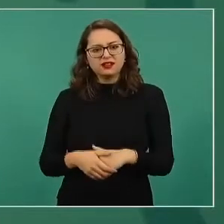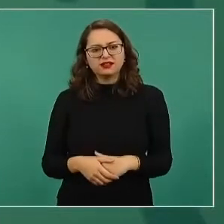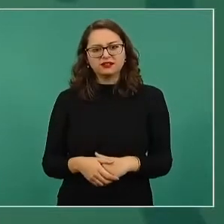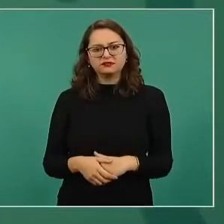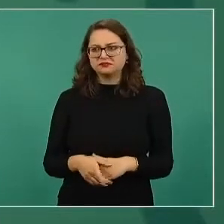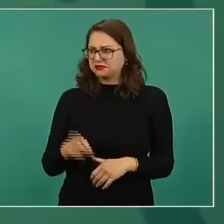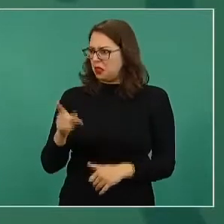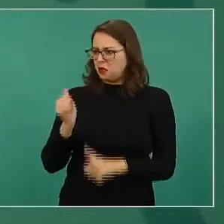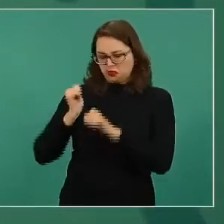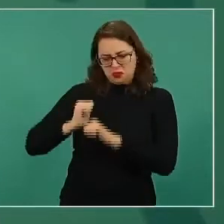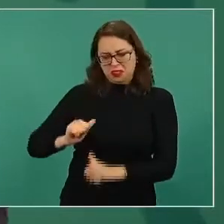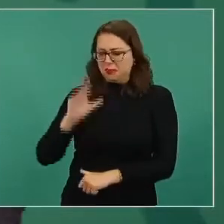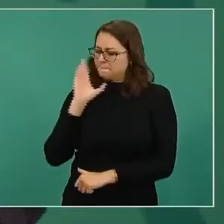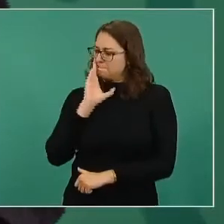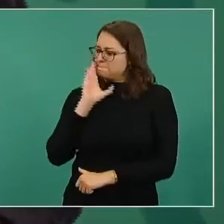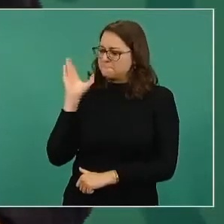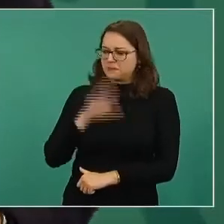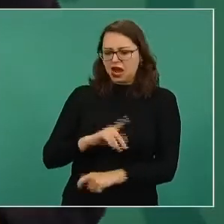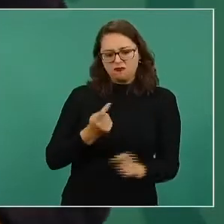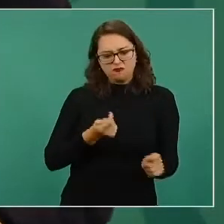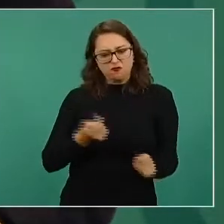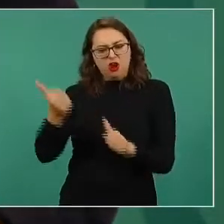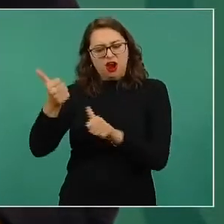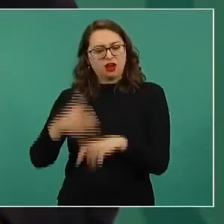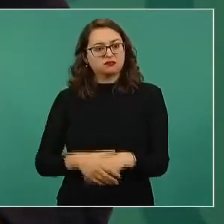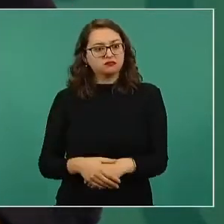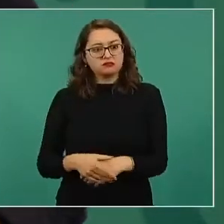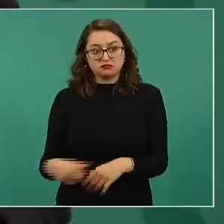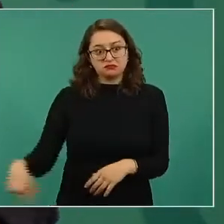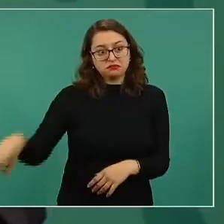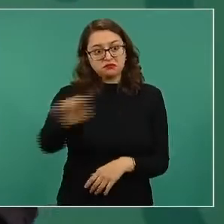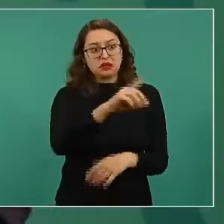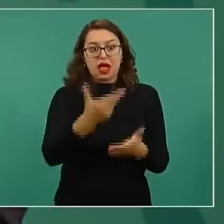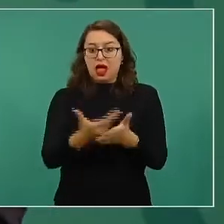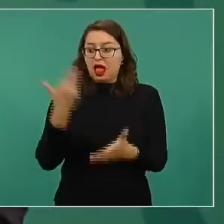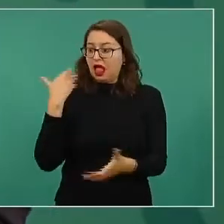a la autoridad. El pueblo pone, el pueblo quita.